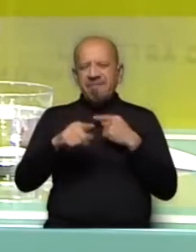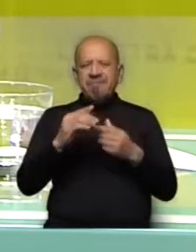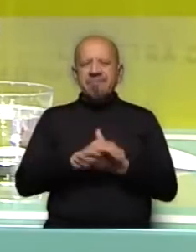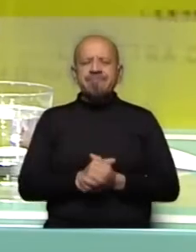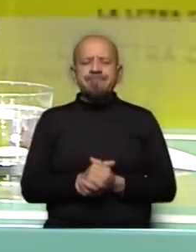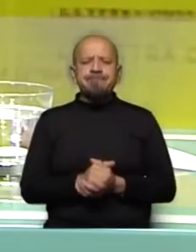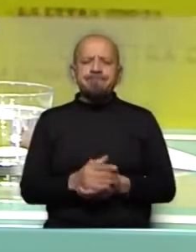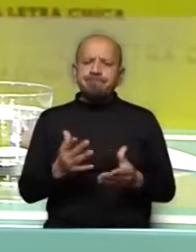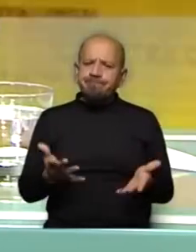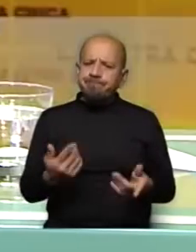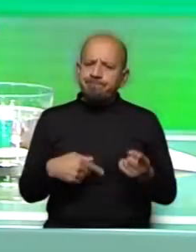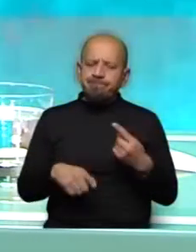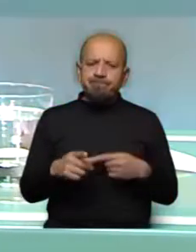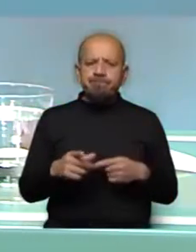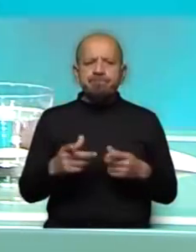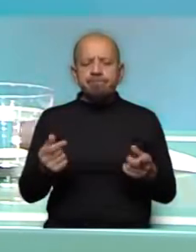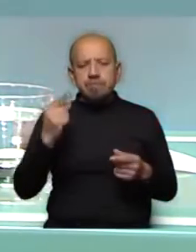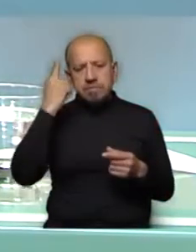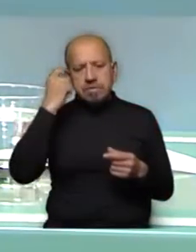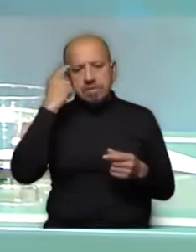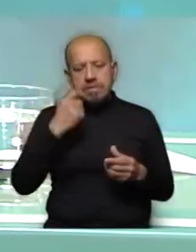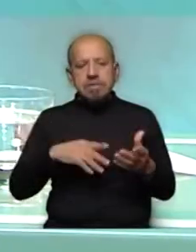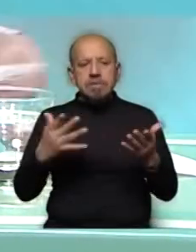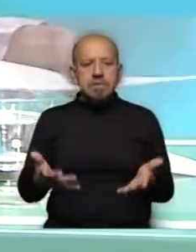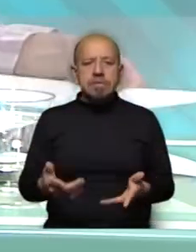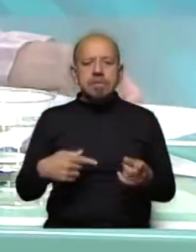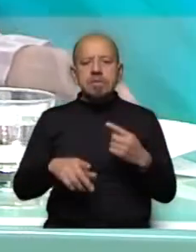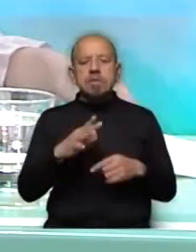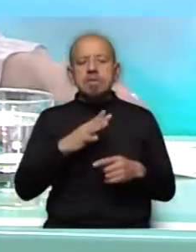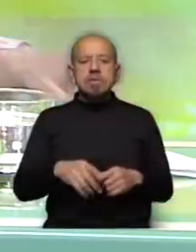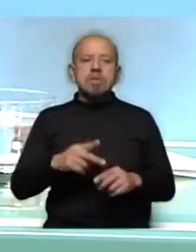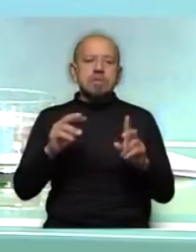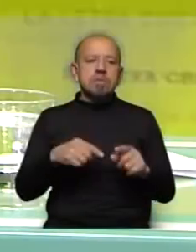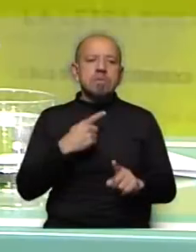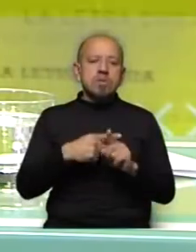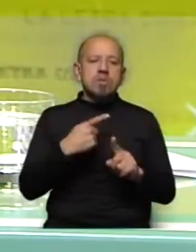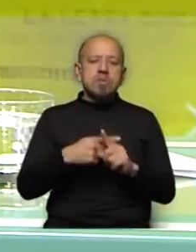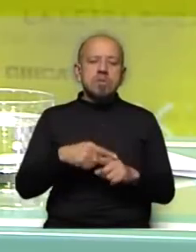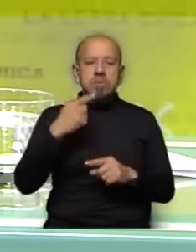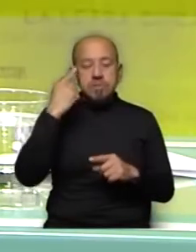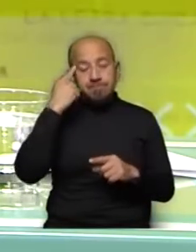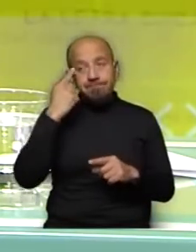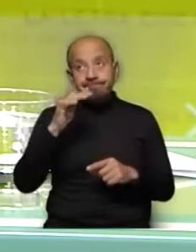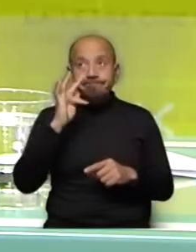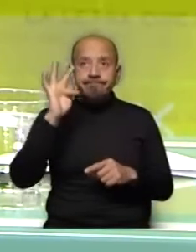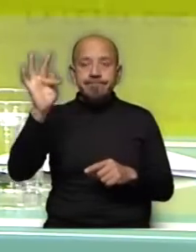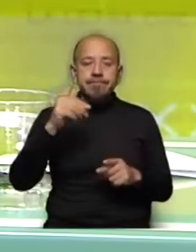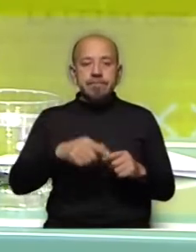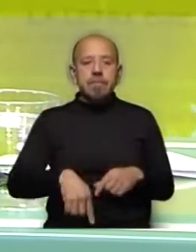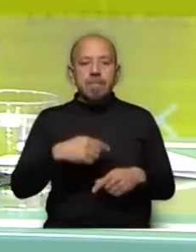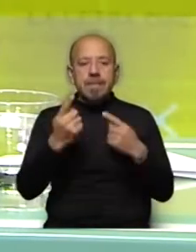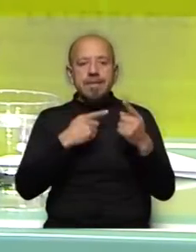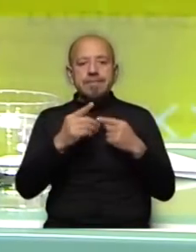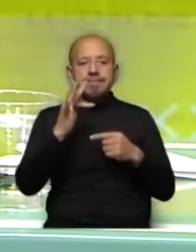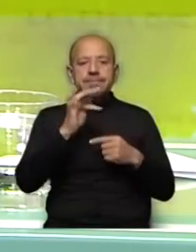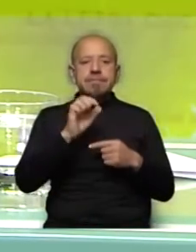bandas intentan de esa experiencia Trágica sacar cuestiones positivas mirar hacia el futuro y para charlar de esto estamos con Félix